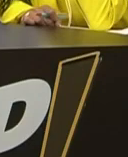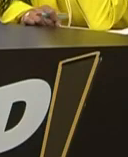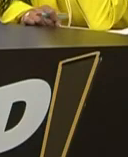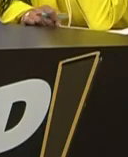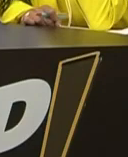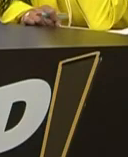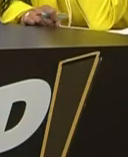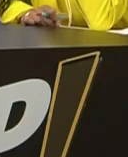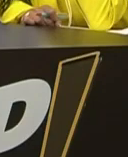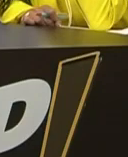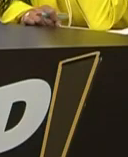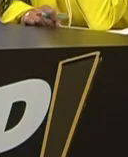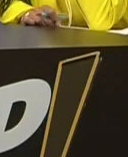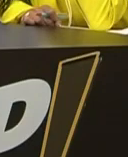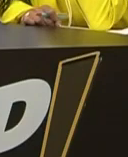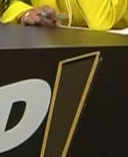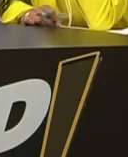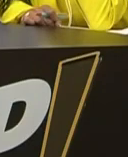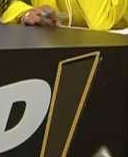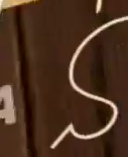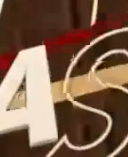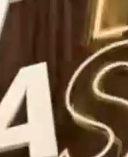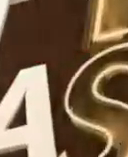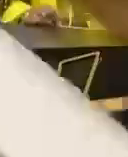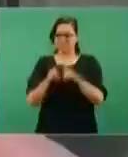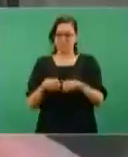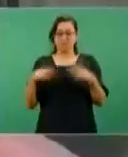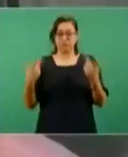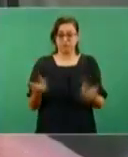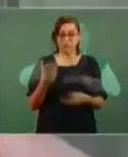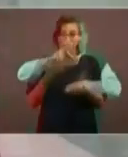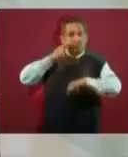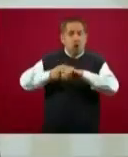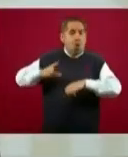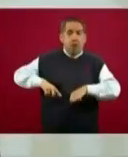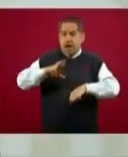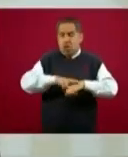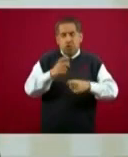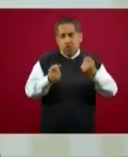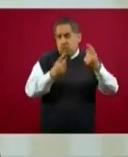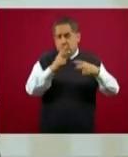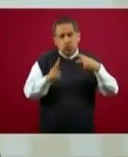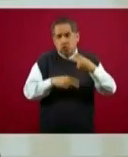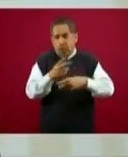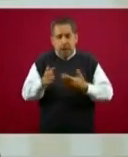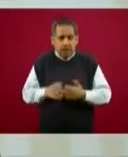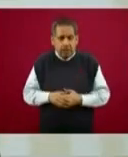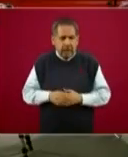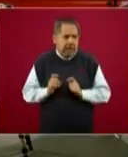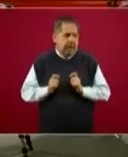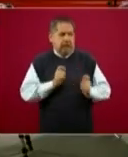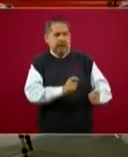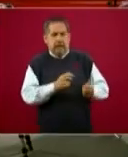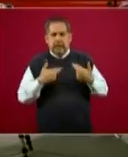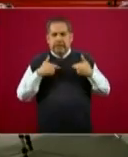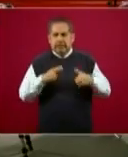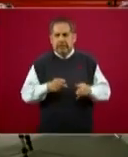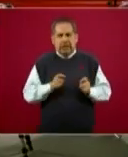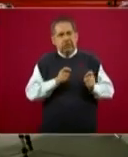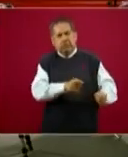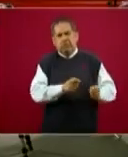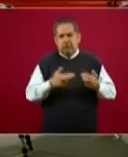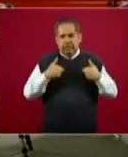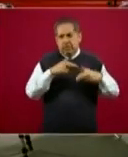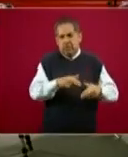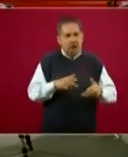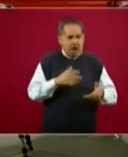quería desinformar, ¿eh? Estaba nada más planteando su punto, señor Gatell, o sea, estaba planteando su punto, no quería desinformar. Ahí sí no estoy